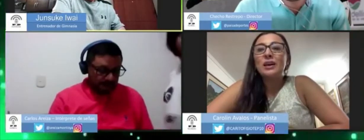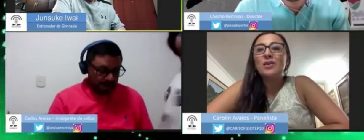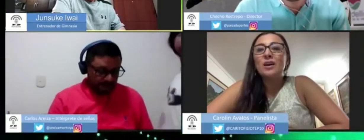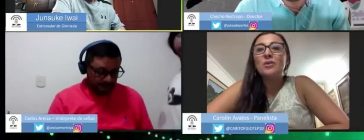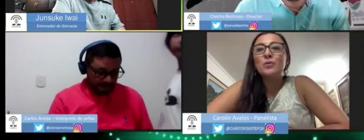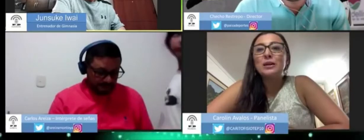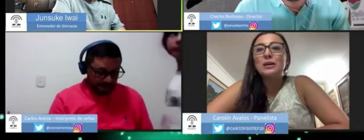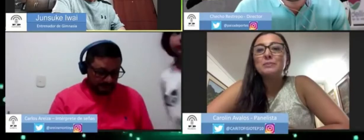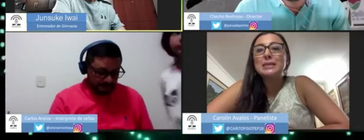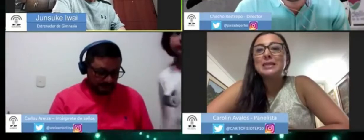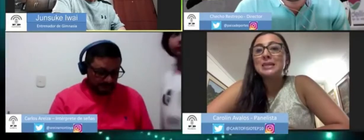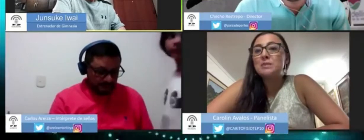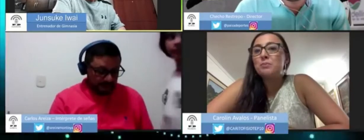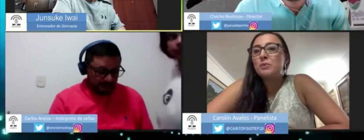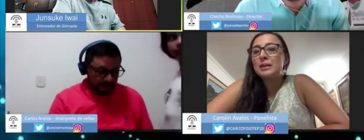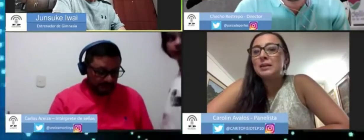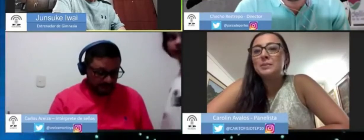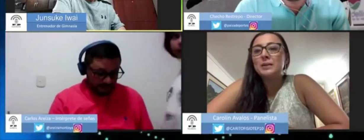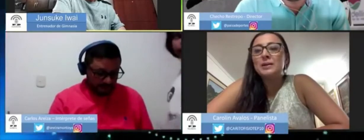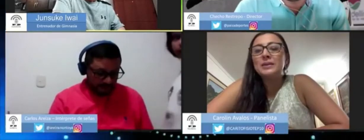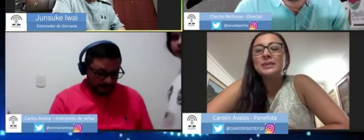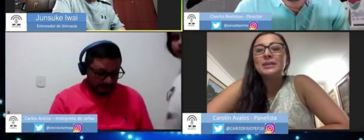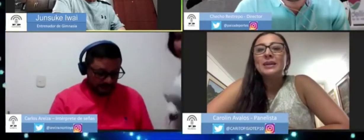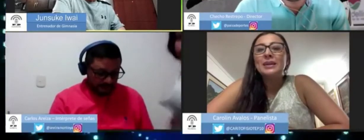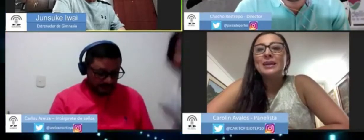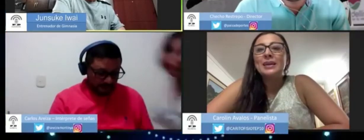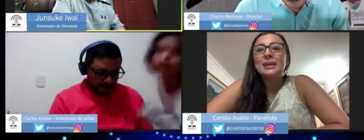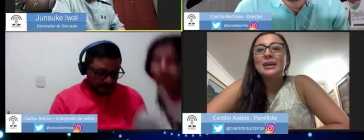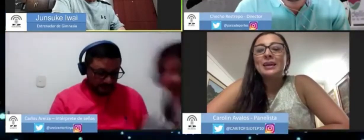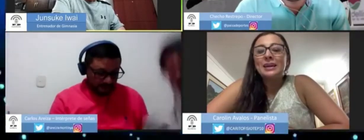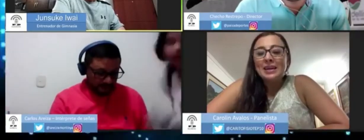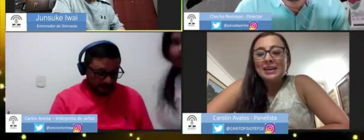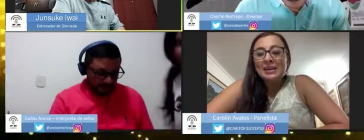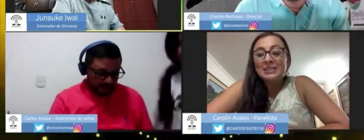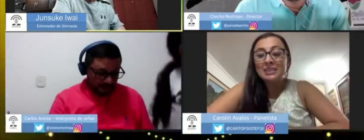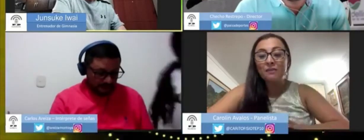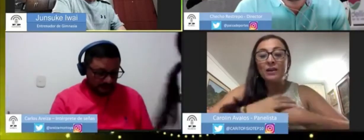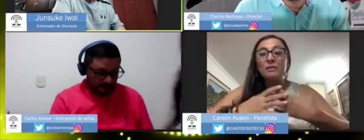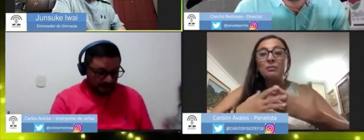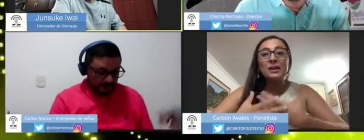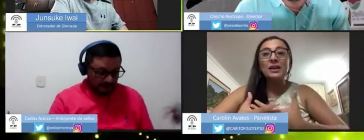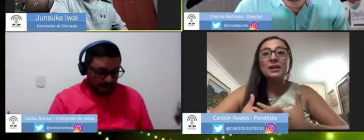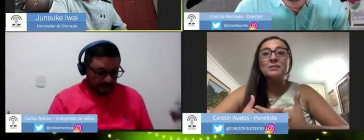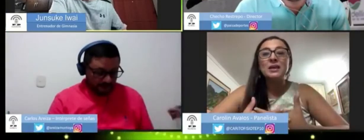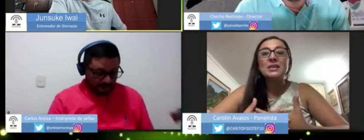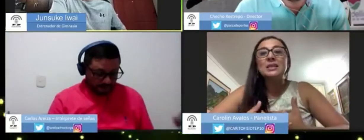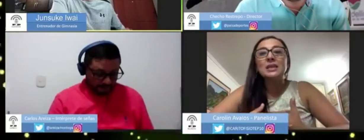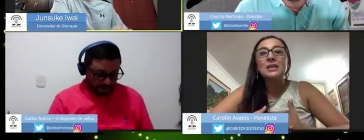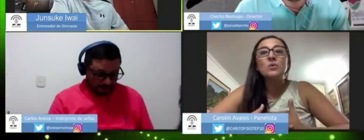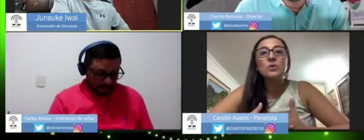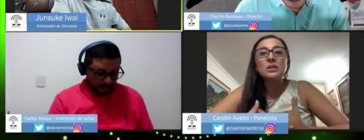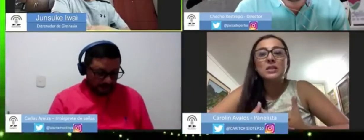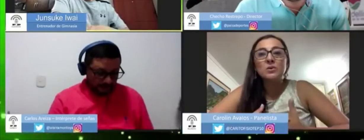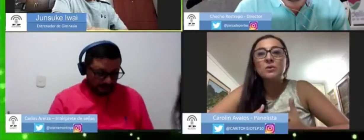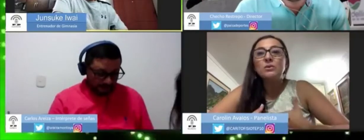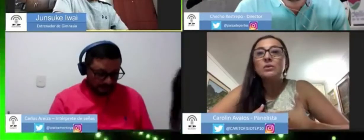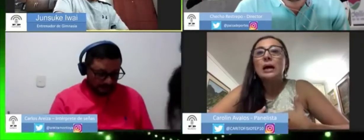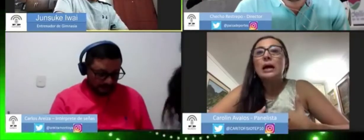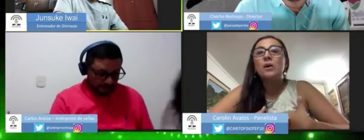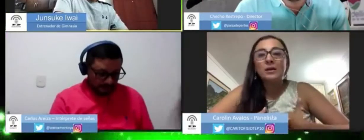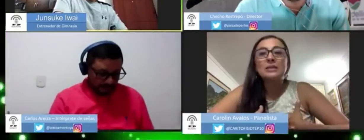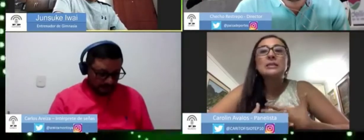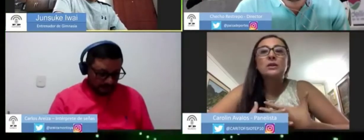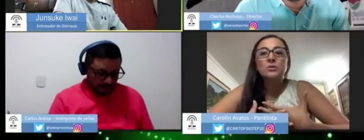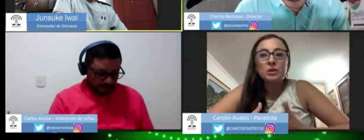quedaba una piscina de espuma, la llamaban. ¿Qué significa para la gimnasia tener un coliseo